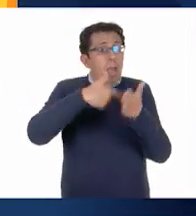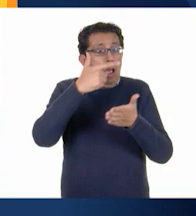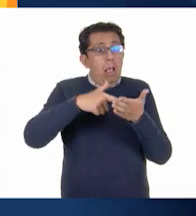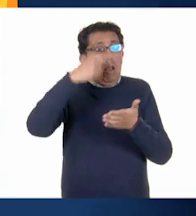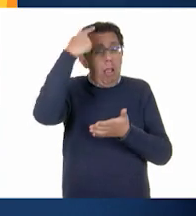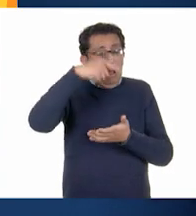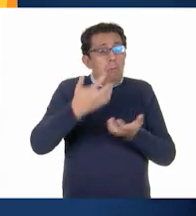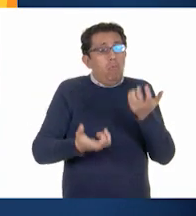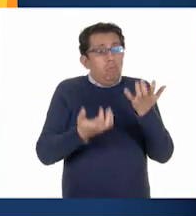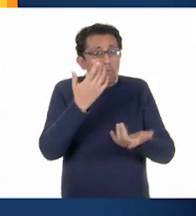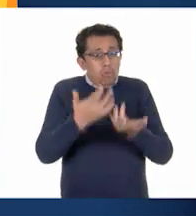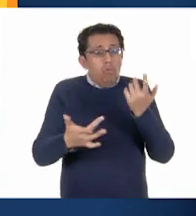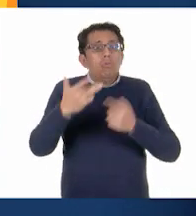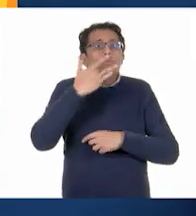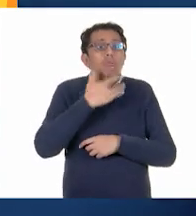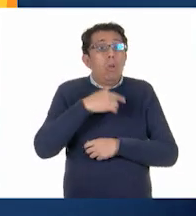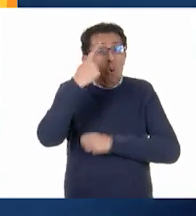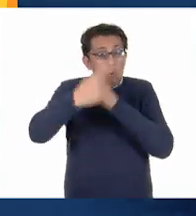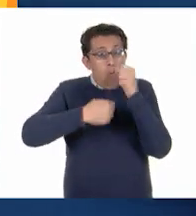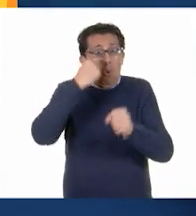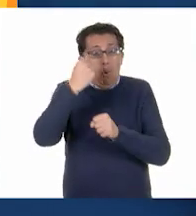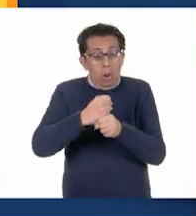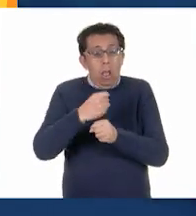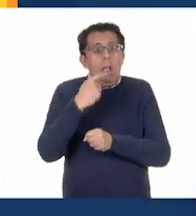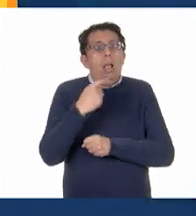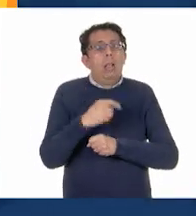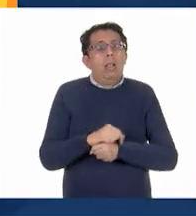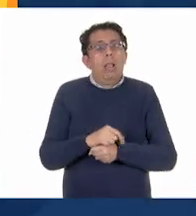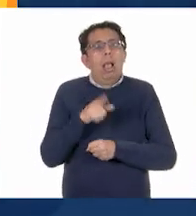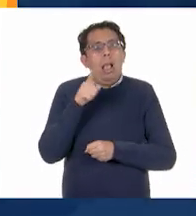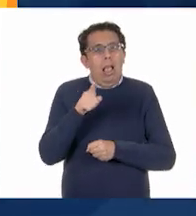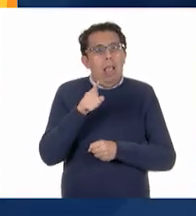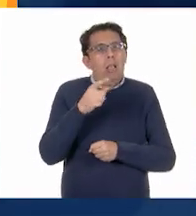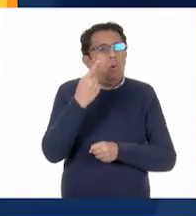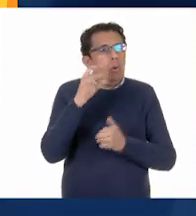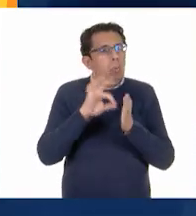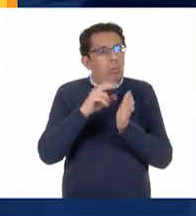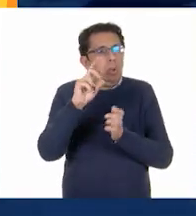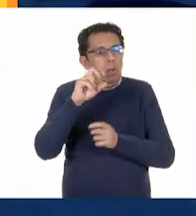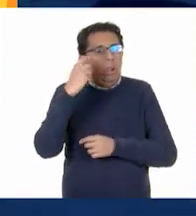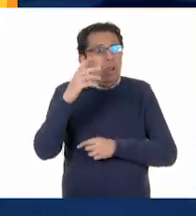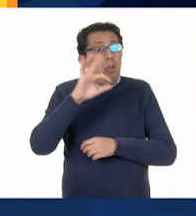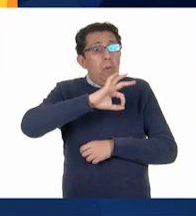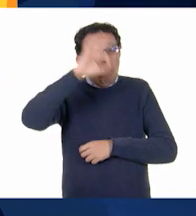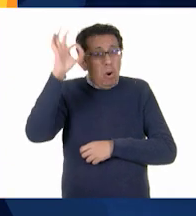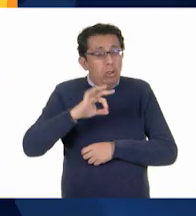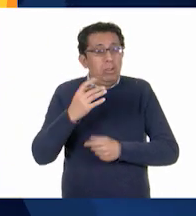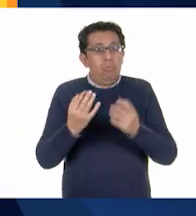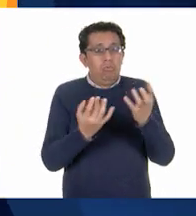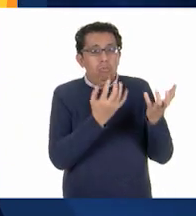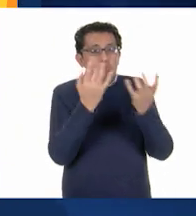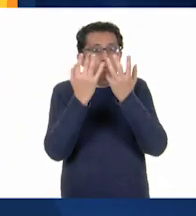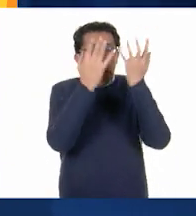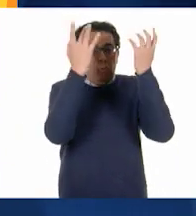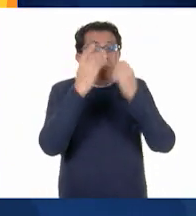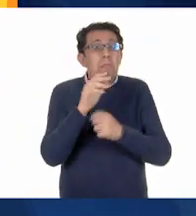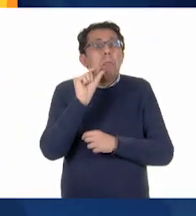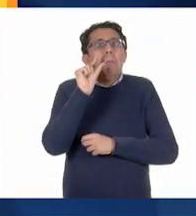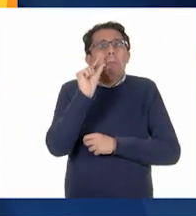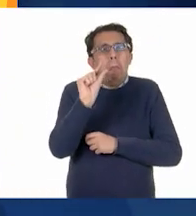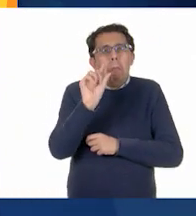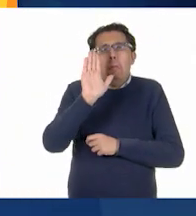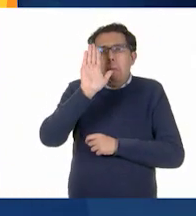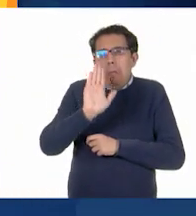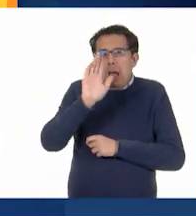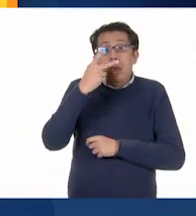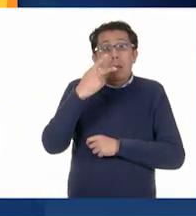año aporta el 1.38% de los gases de efecto invernadero que se emiten en todo el mundo. Puede parecer poco, pero cada